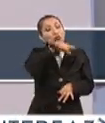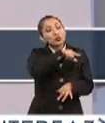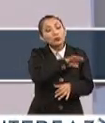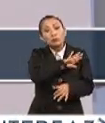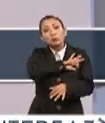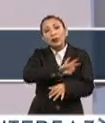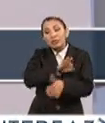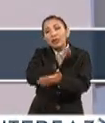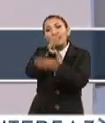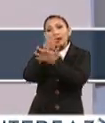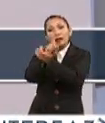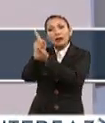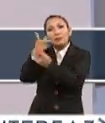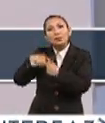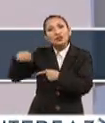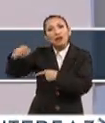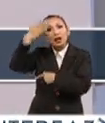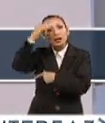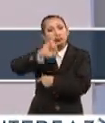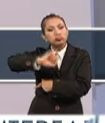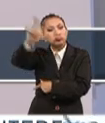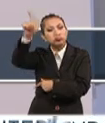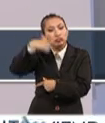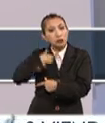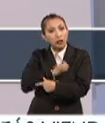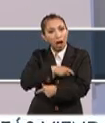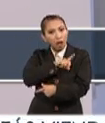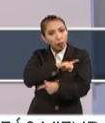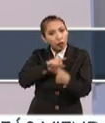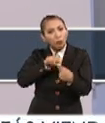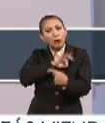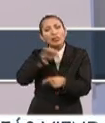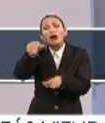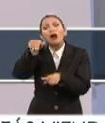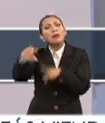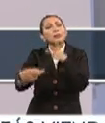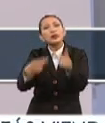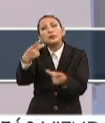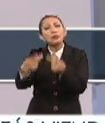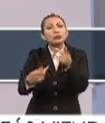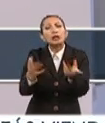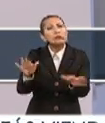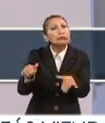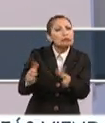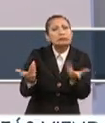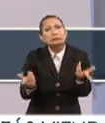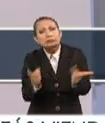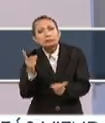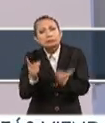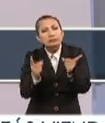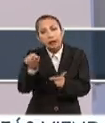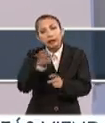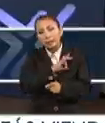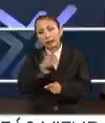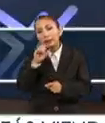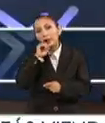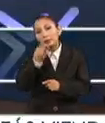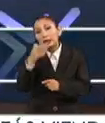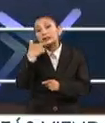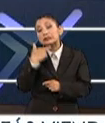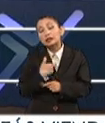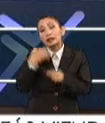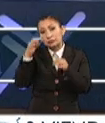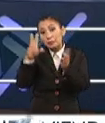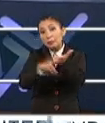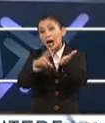a poder convivir con profesionales de la salud, van a poder hacer sus preguntas y también van a poder tener una